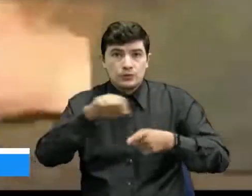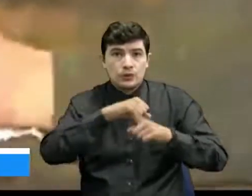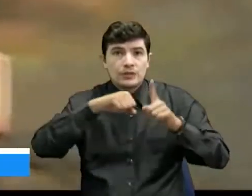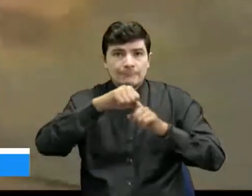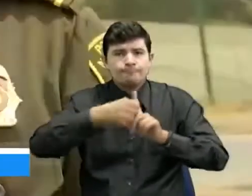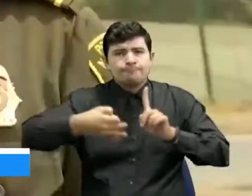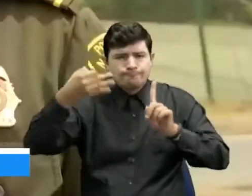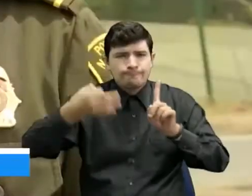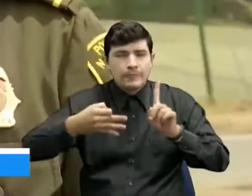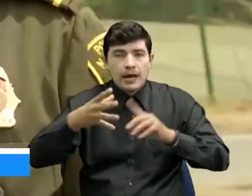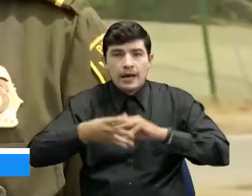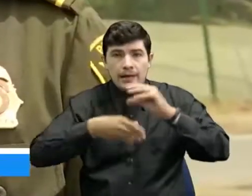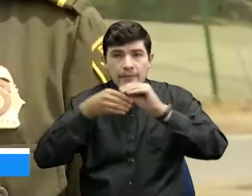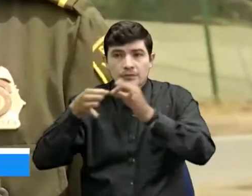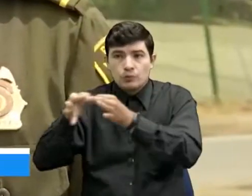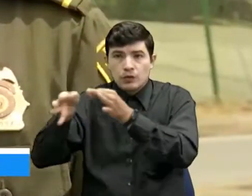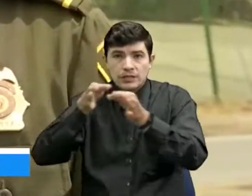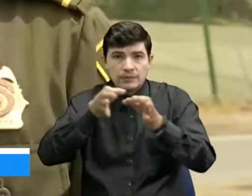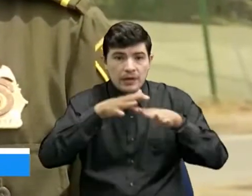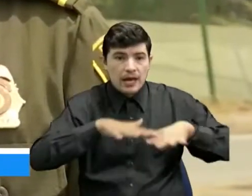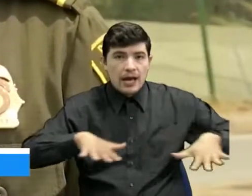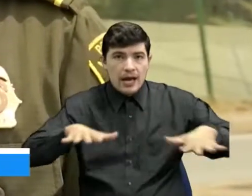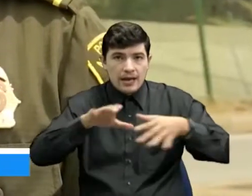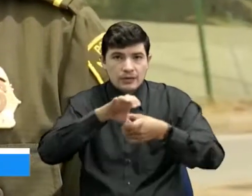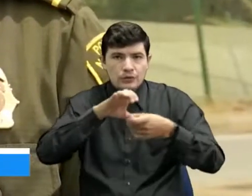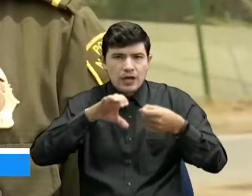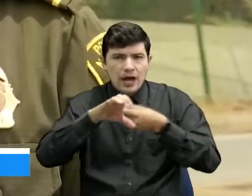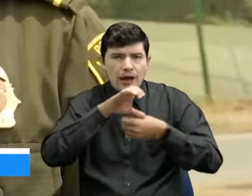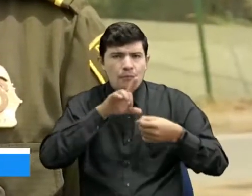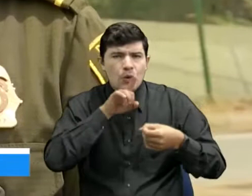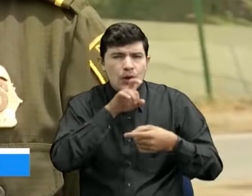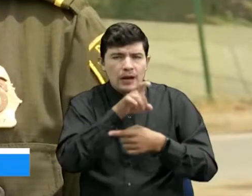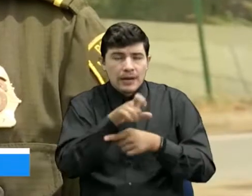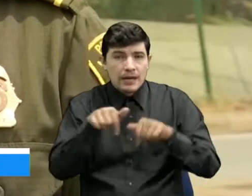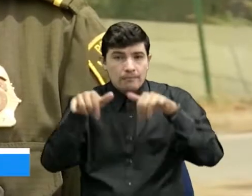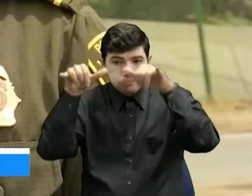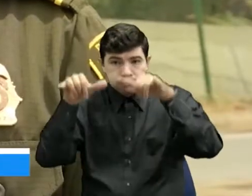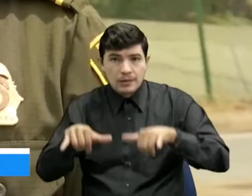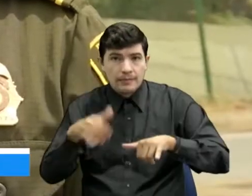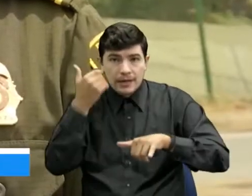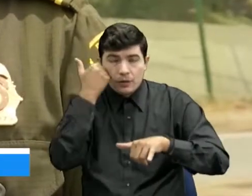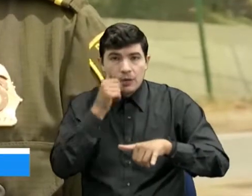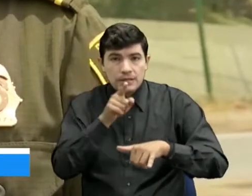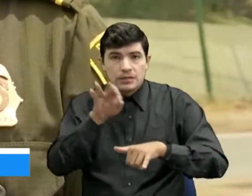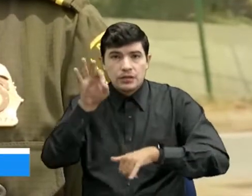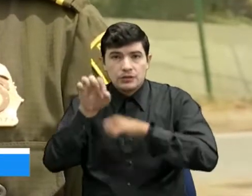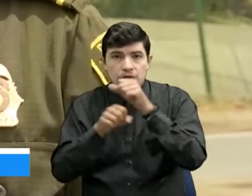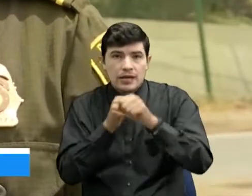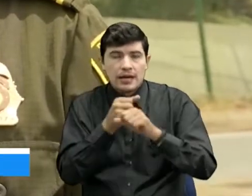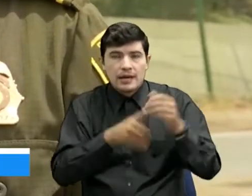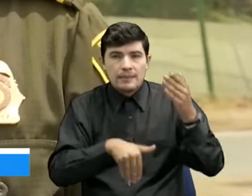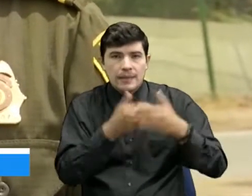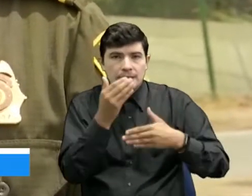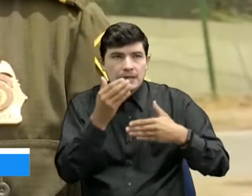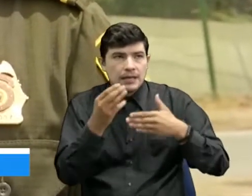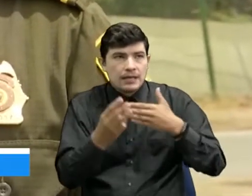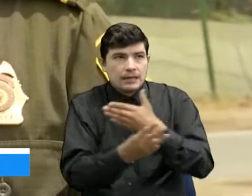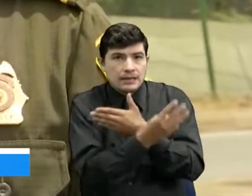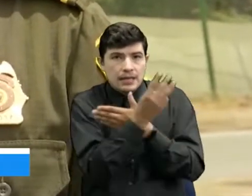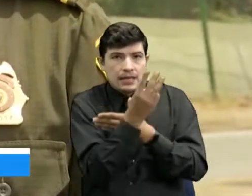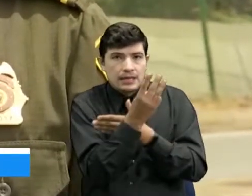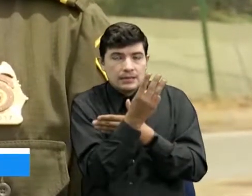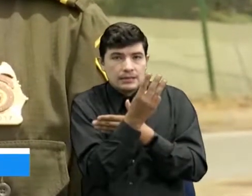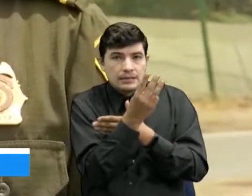medida. Igualmente, en el resto de los municipios del área metropolitana existirá un toque de queda para menores de edad desde las 3 de la mañana del